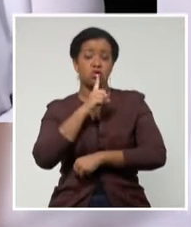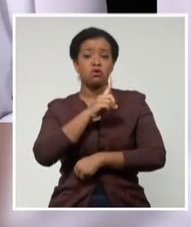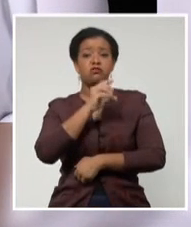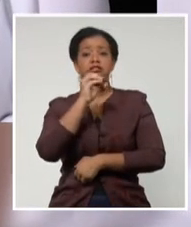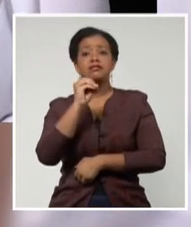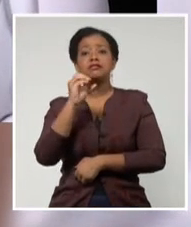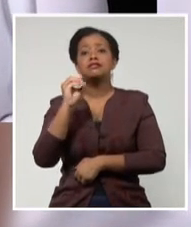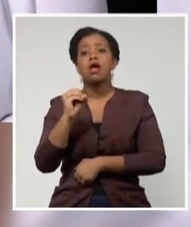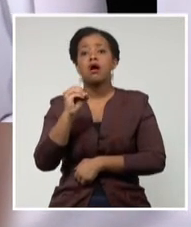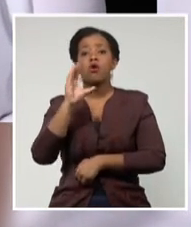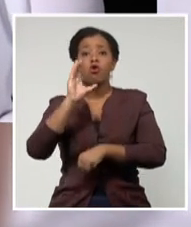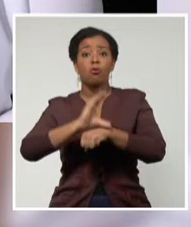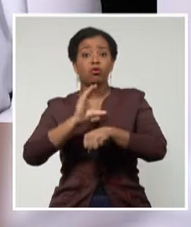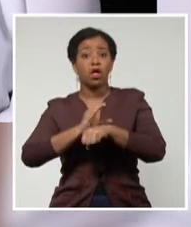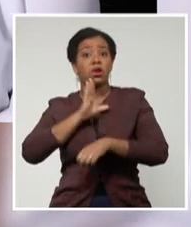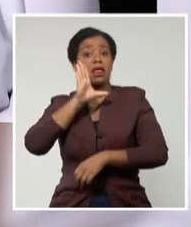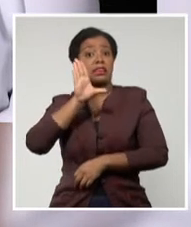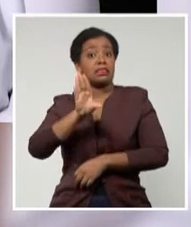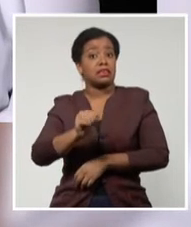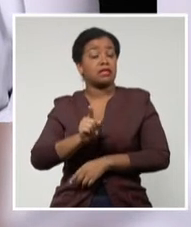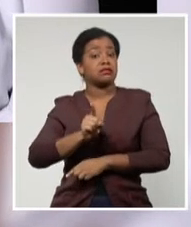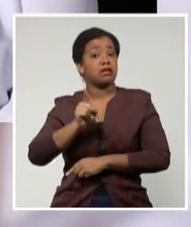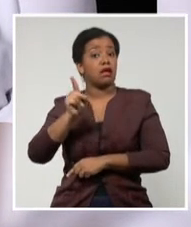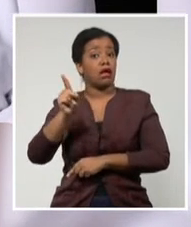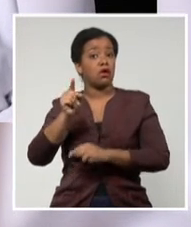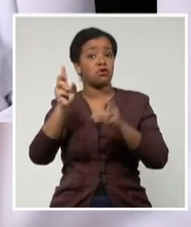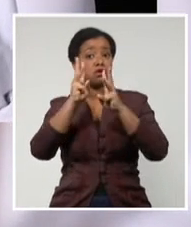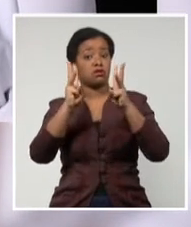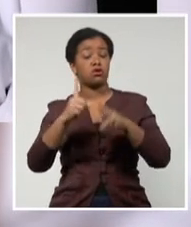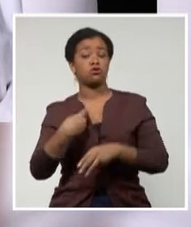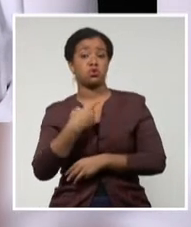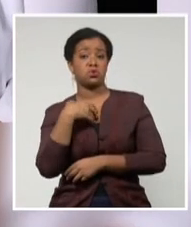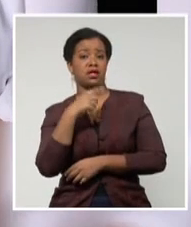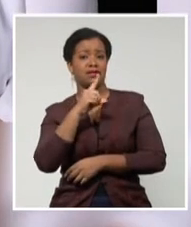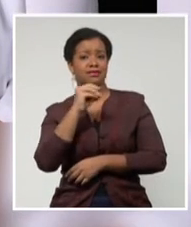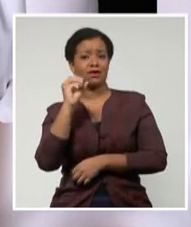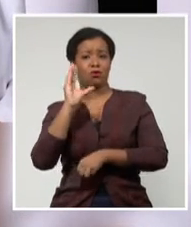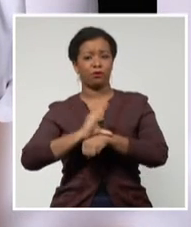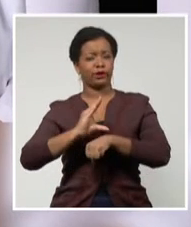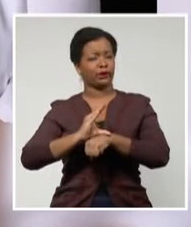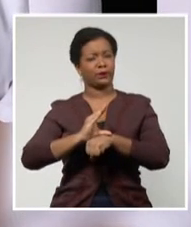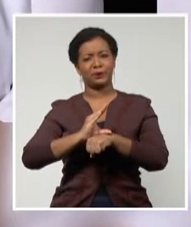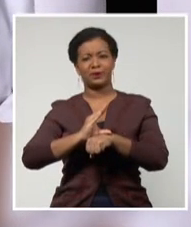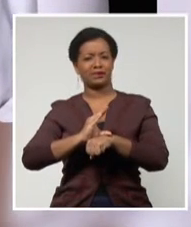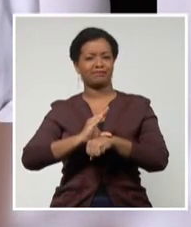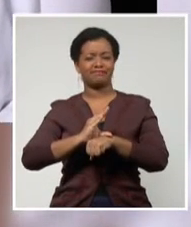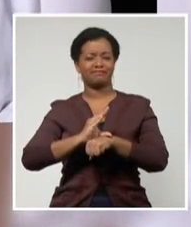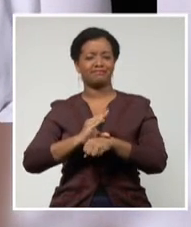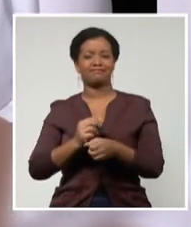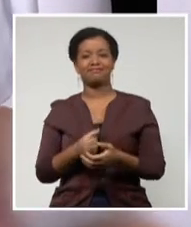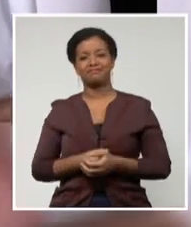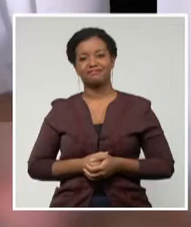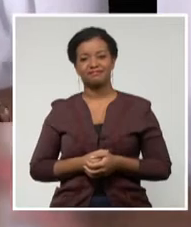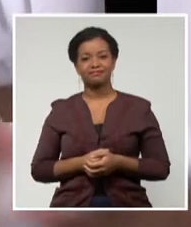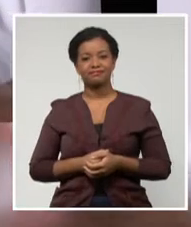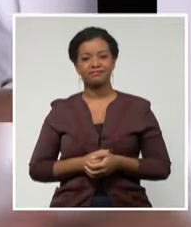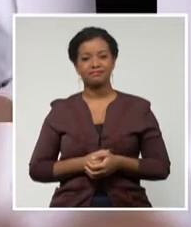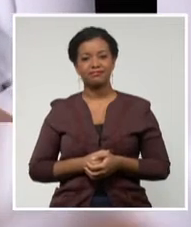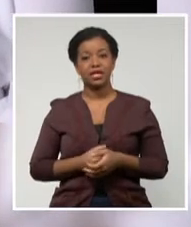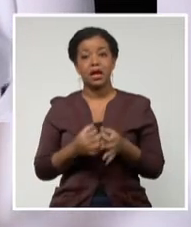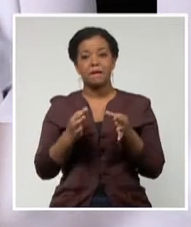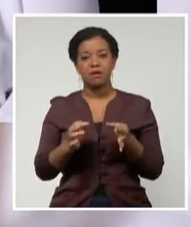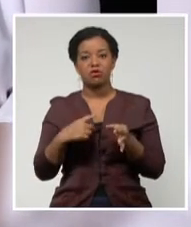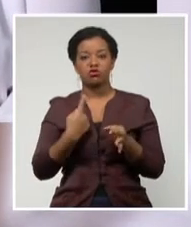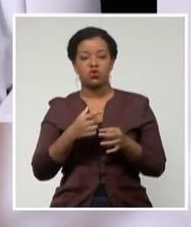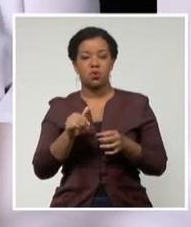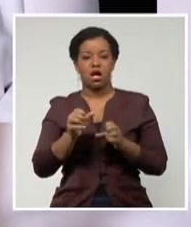computadoras, que según ellos y según las redes sociales teníamos en el lugar de nuestras oficinas, con esas 100 computadoras habíamos